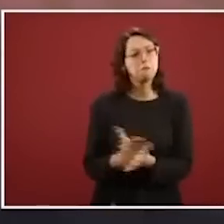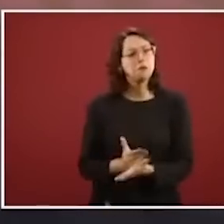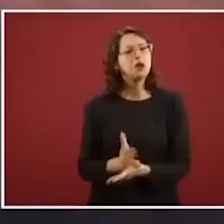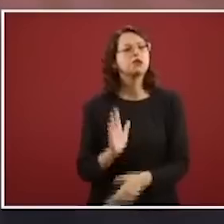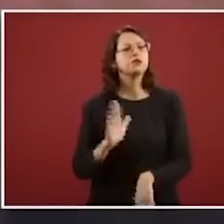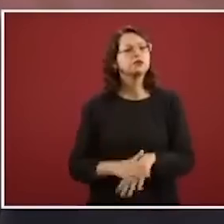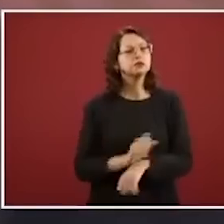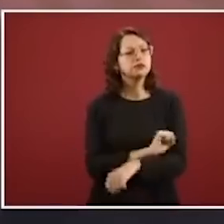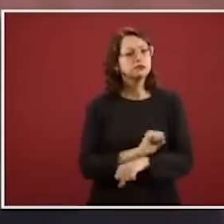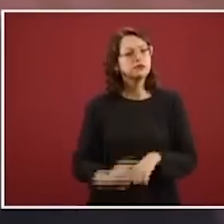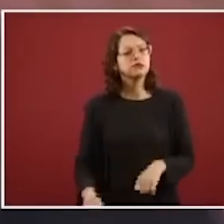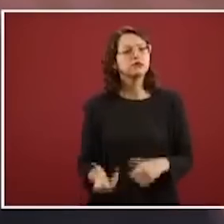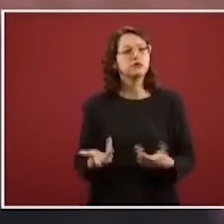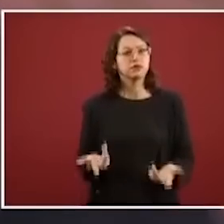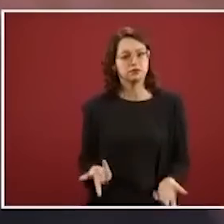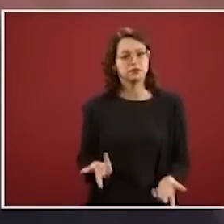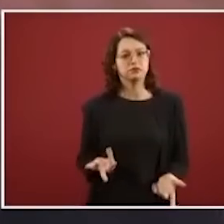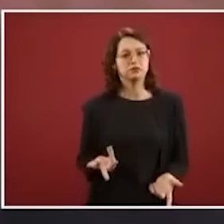Entonces,